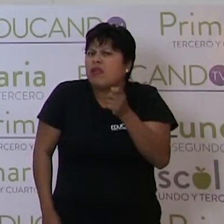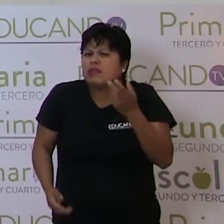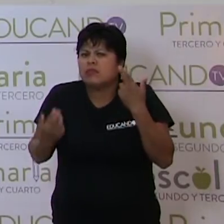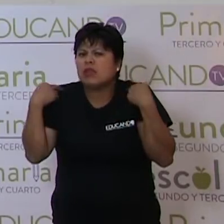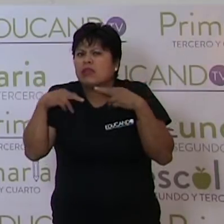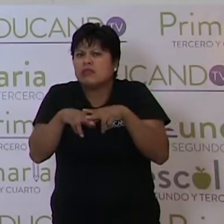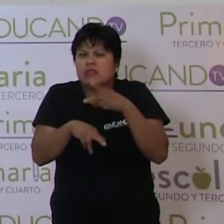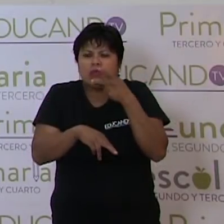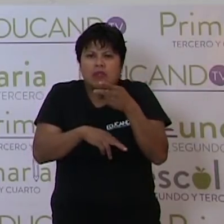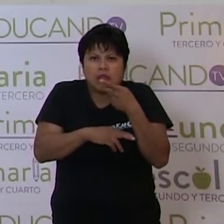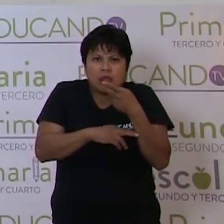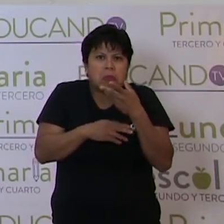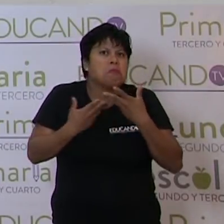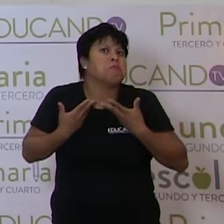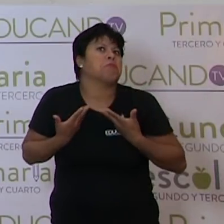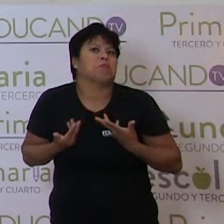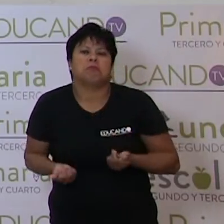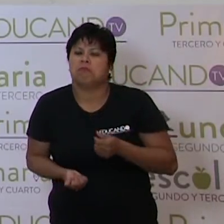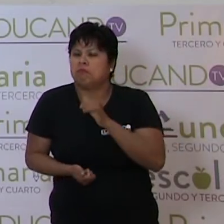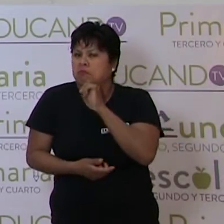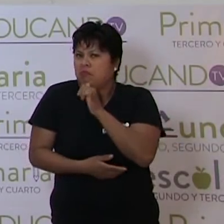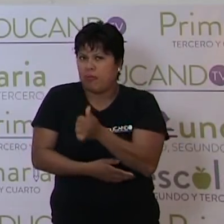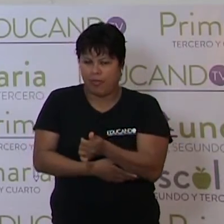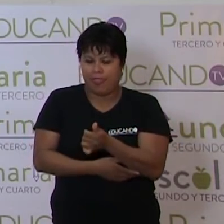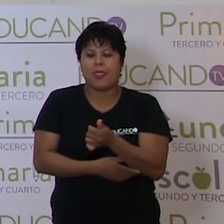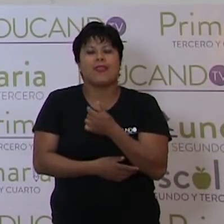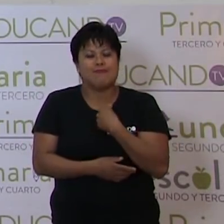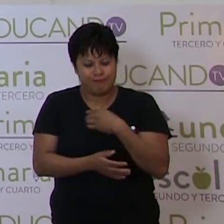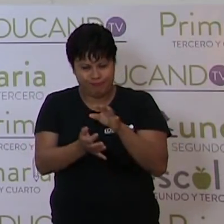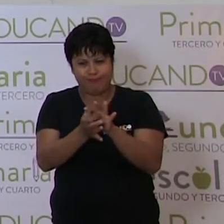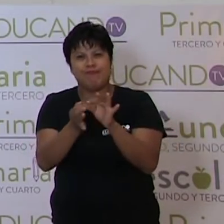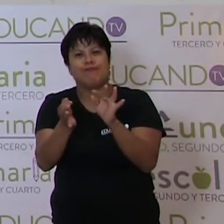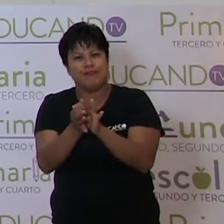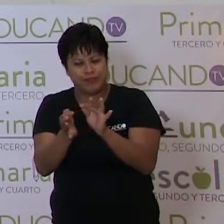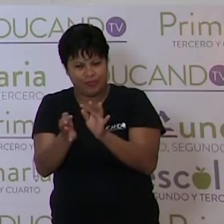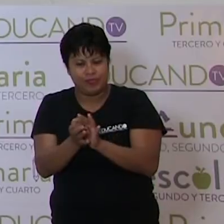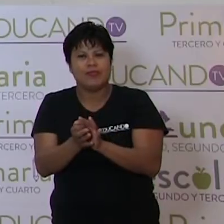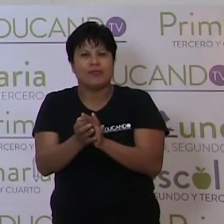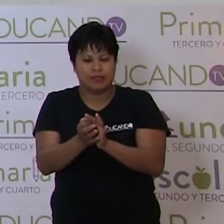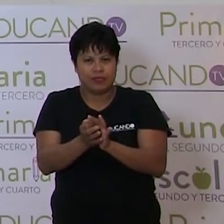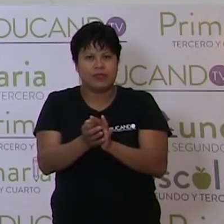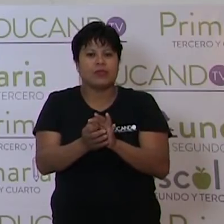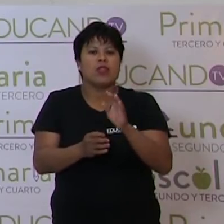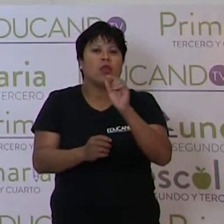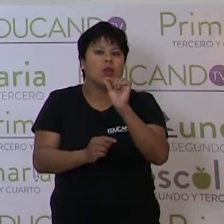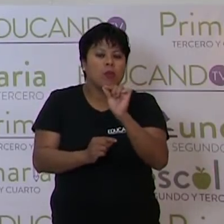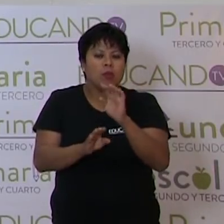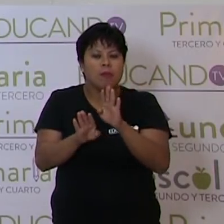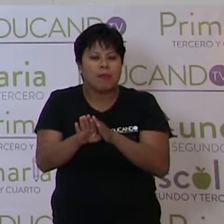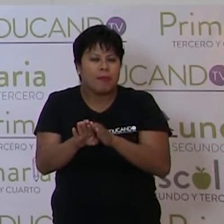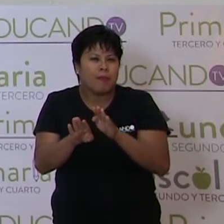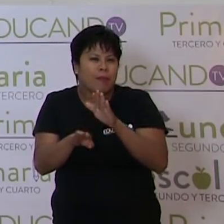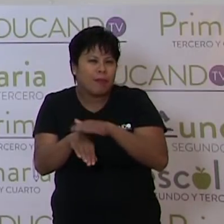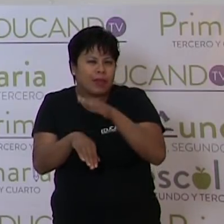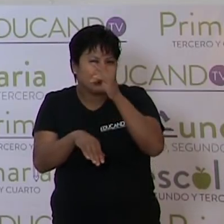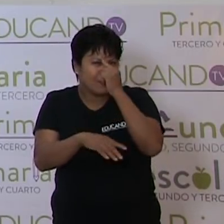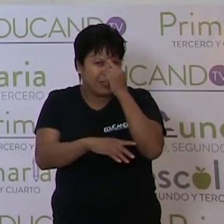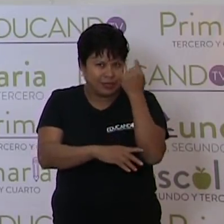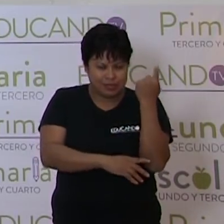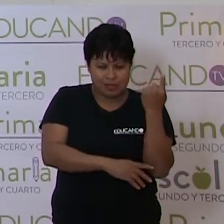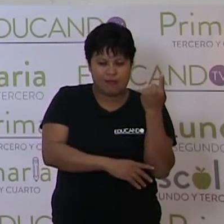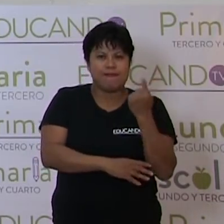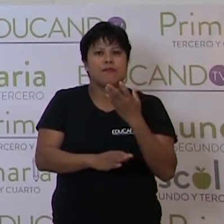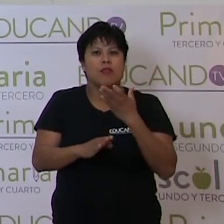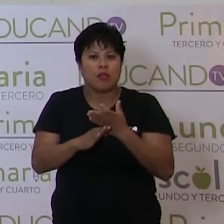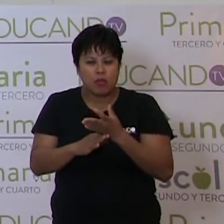No entendemos nada. Se los voy a explicar de otra manera, un poco más sencillo. Hoy